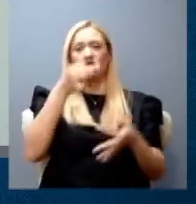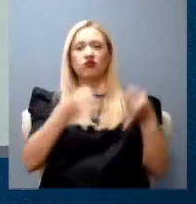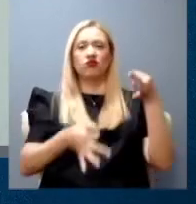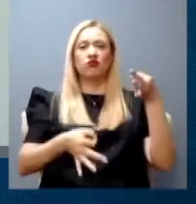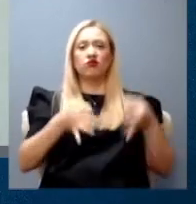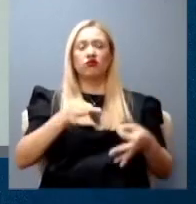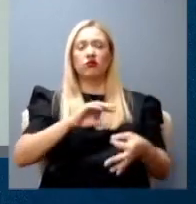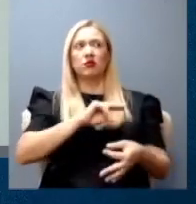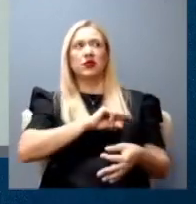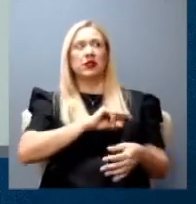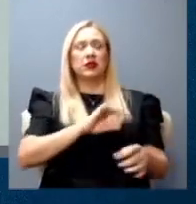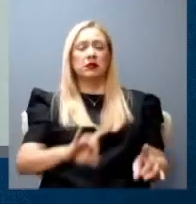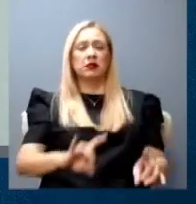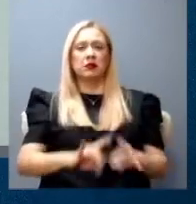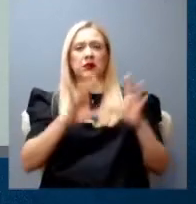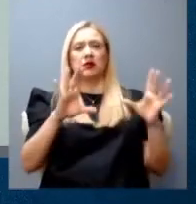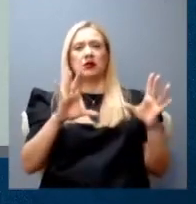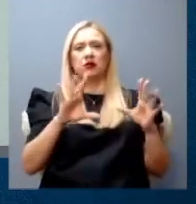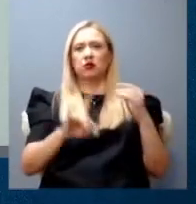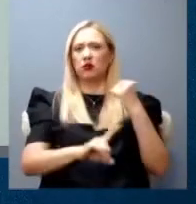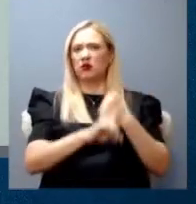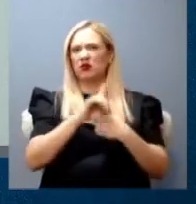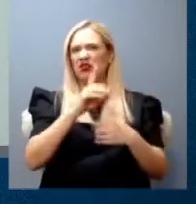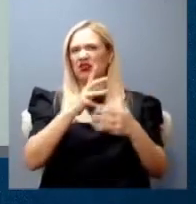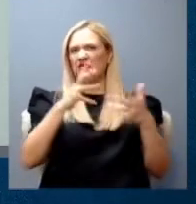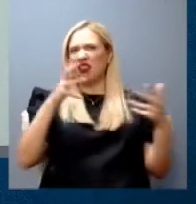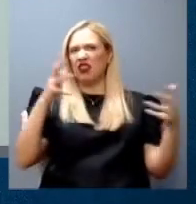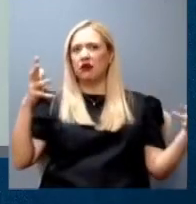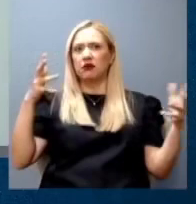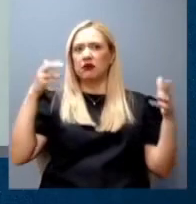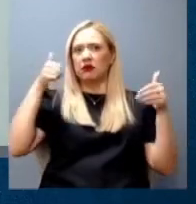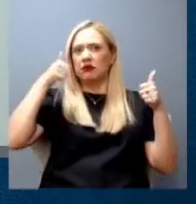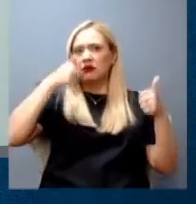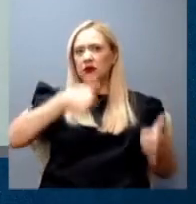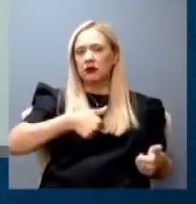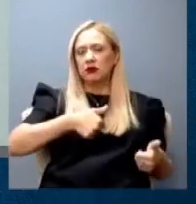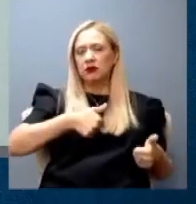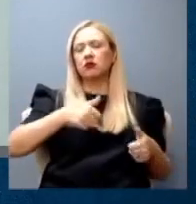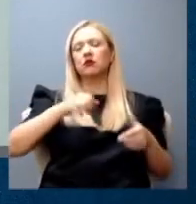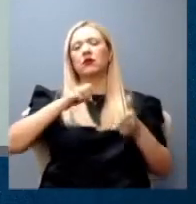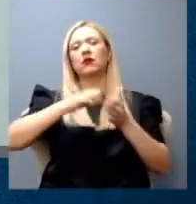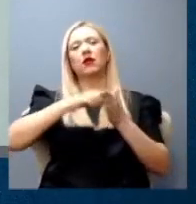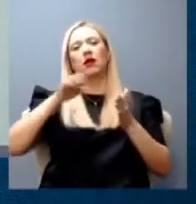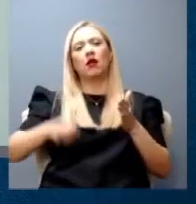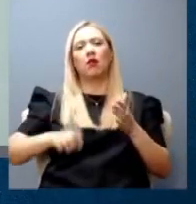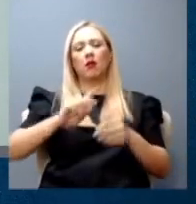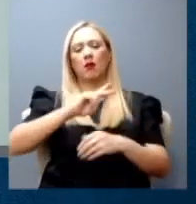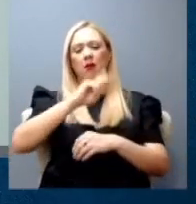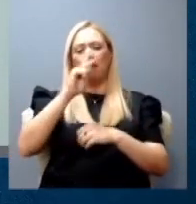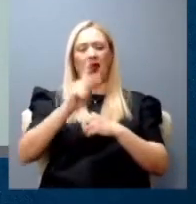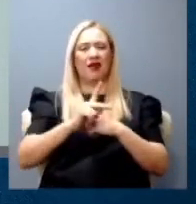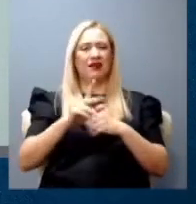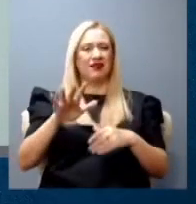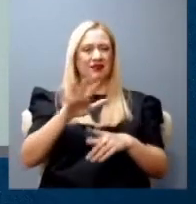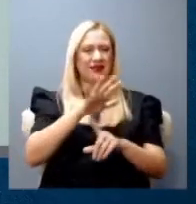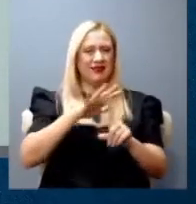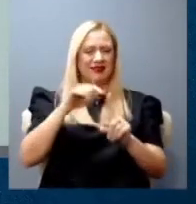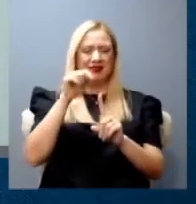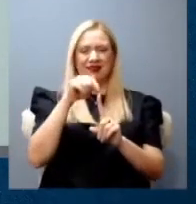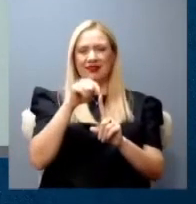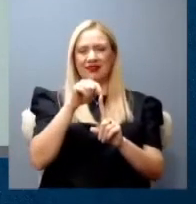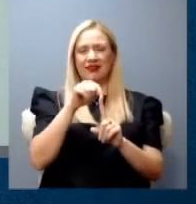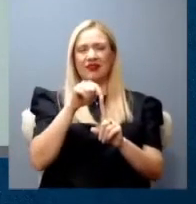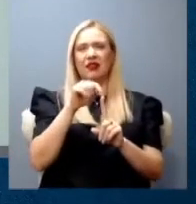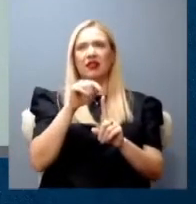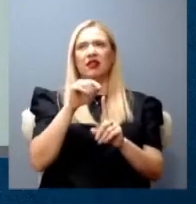parte, es reconocer que un país que está emergiendo de este